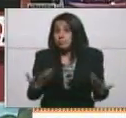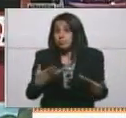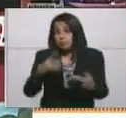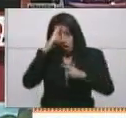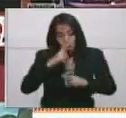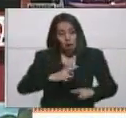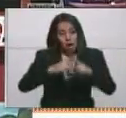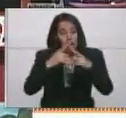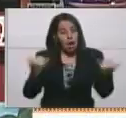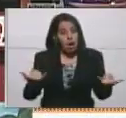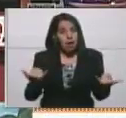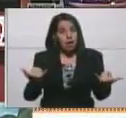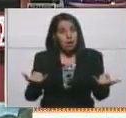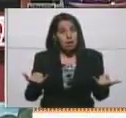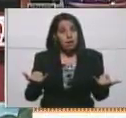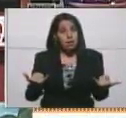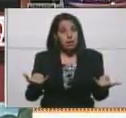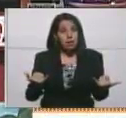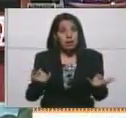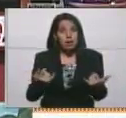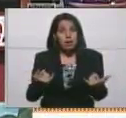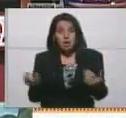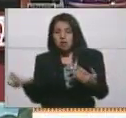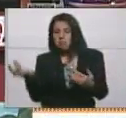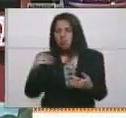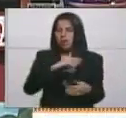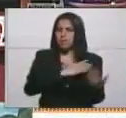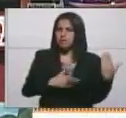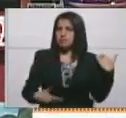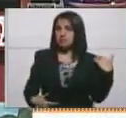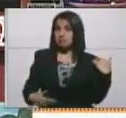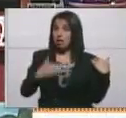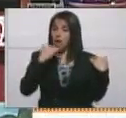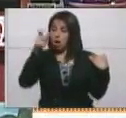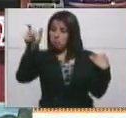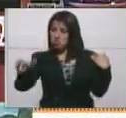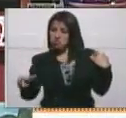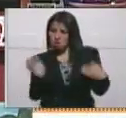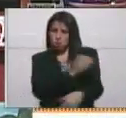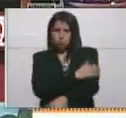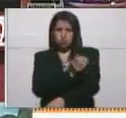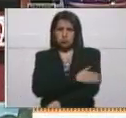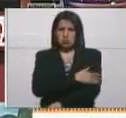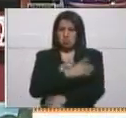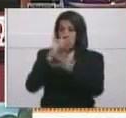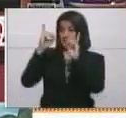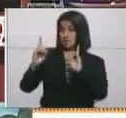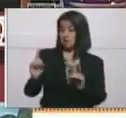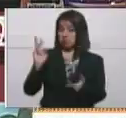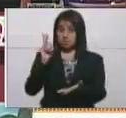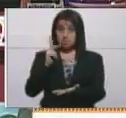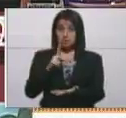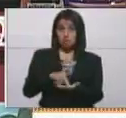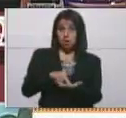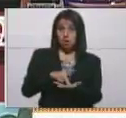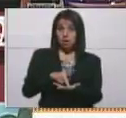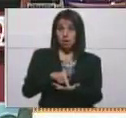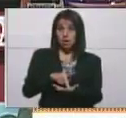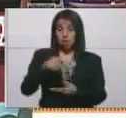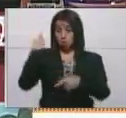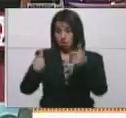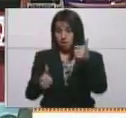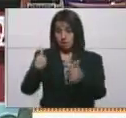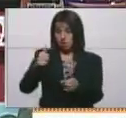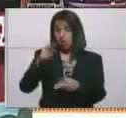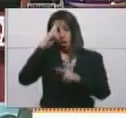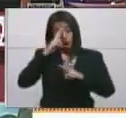además, presidente, cuando alguien de la oposición decide participar, estos candidatos